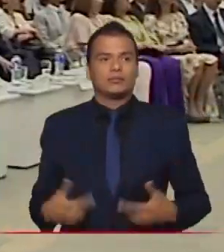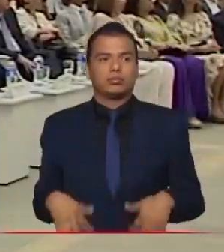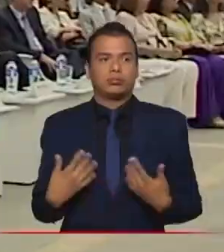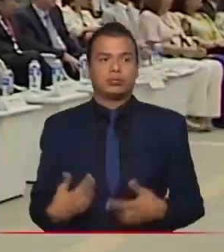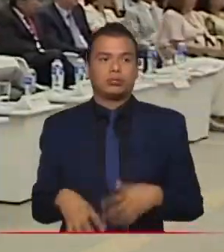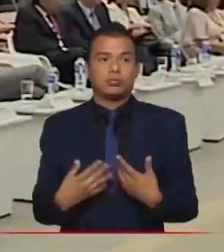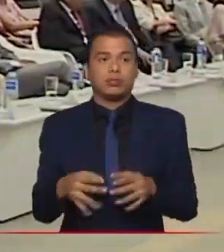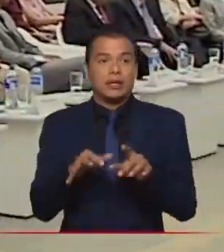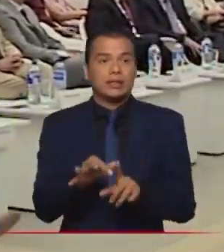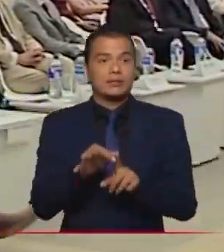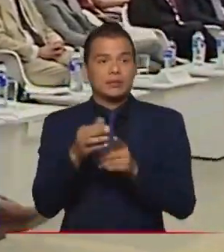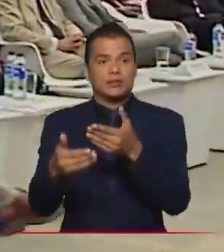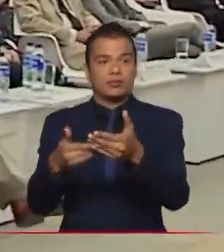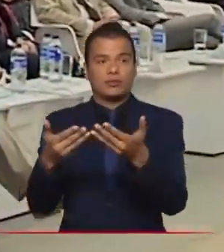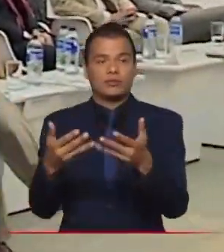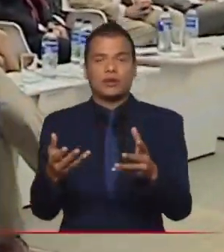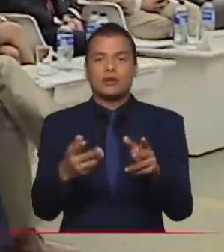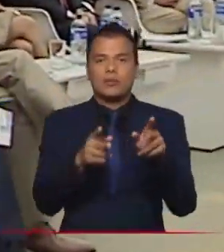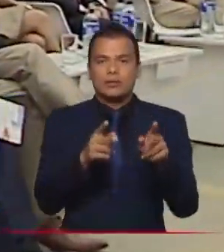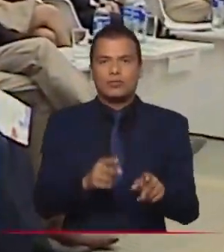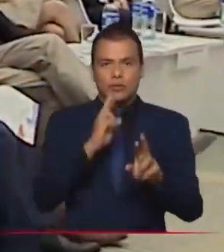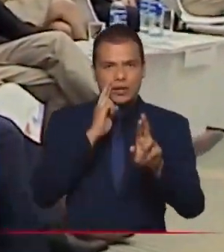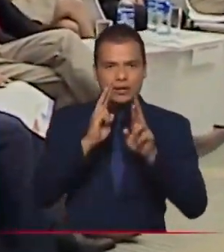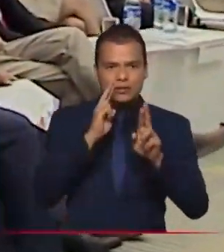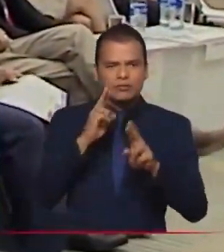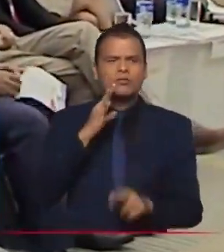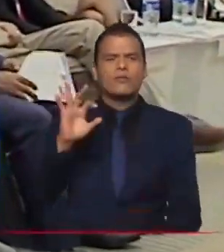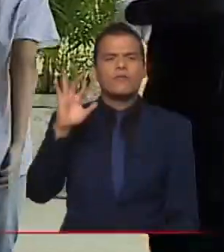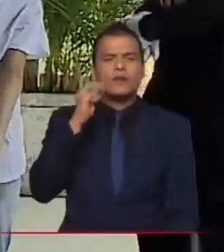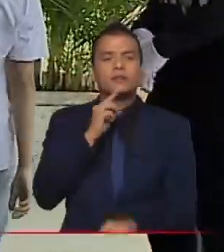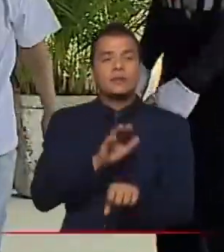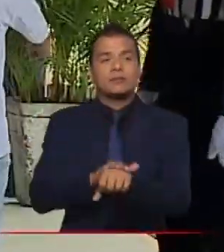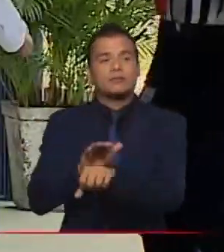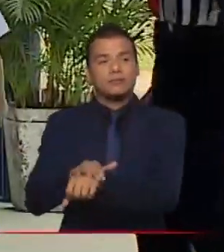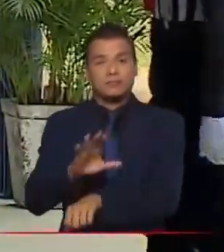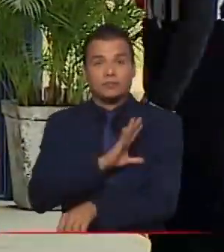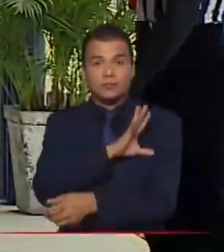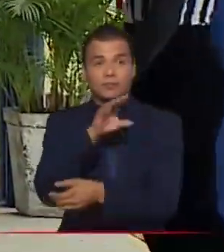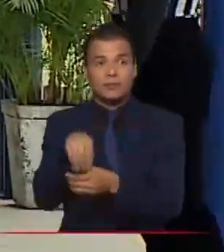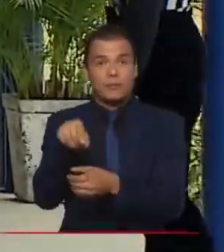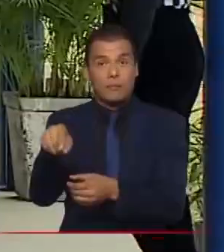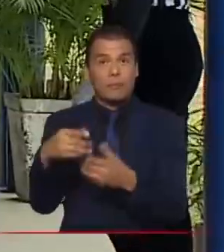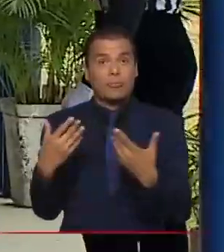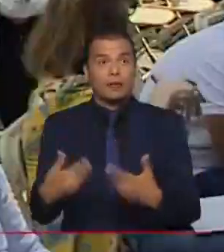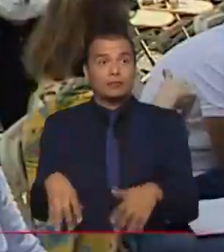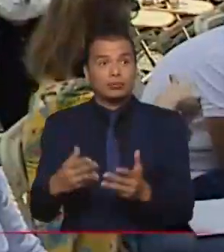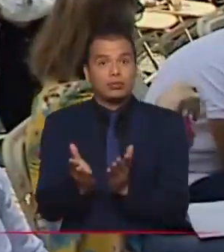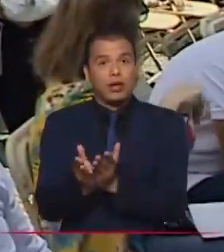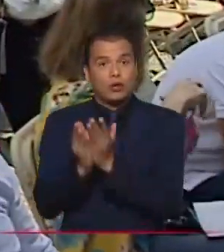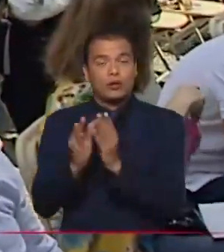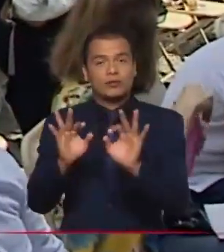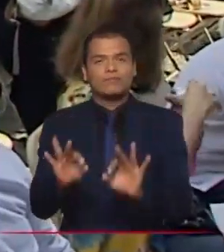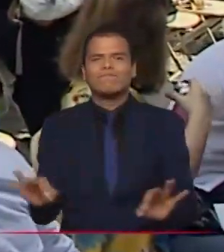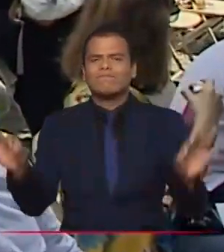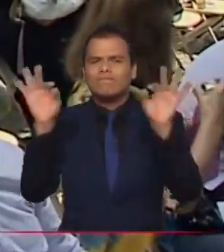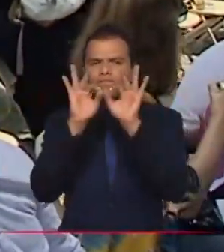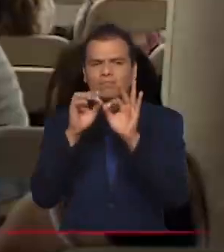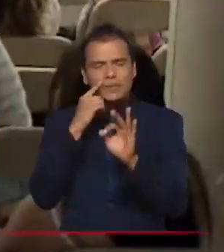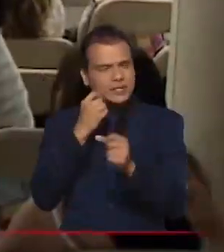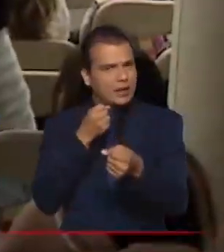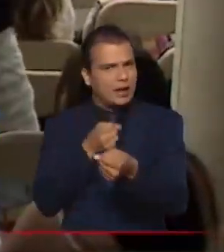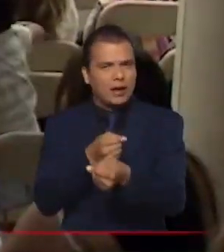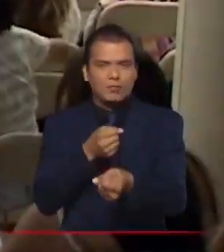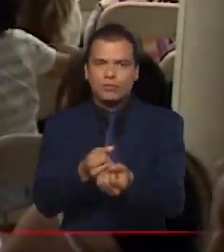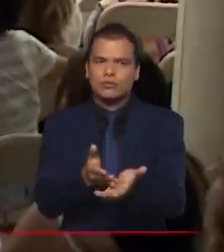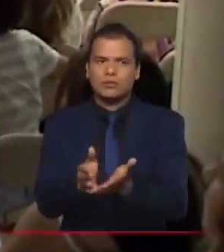países. Por su parte, el cónsul francés destacó la importancia de la educación en Cali y considera que se debe seguir fortaleciendo para hacer que